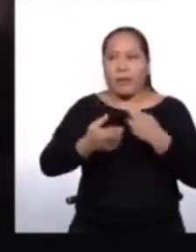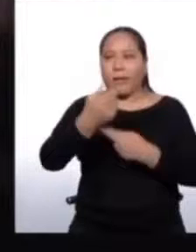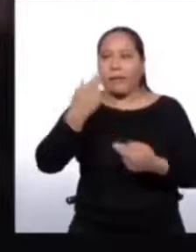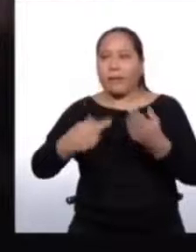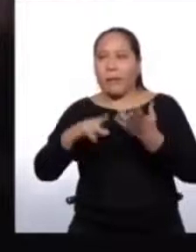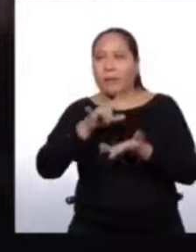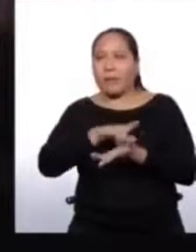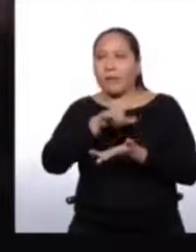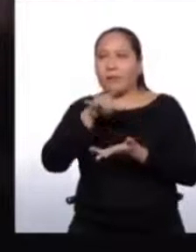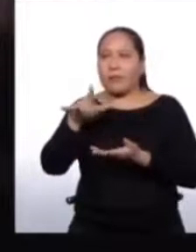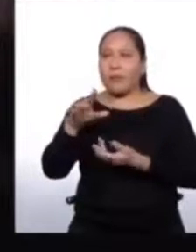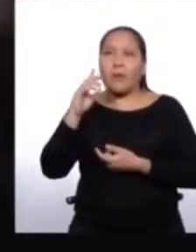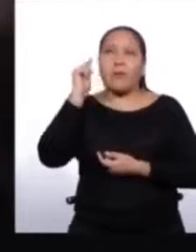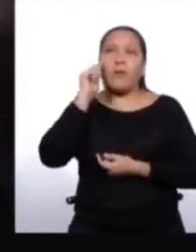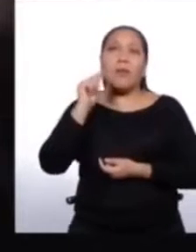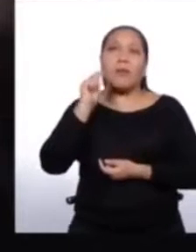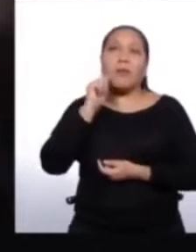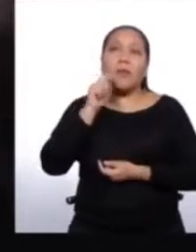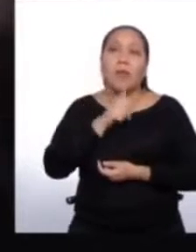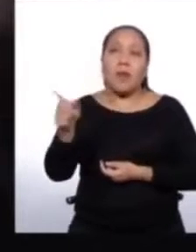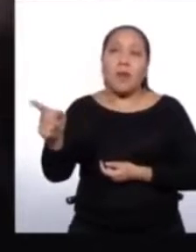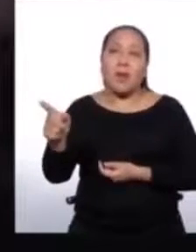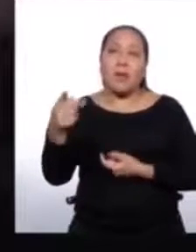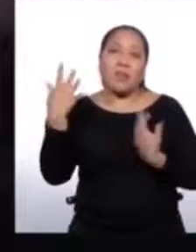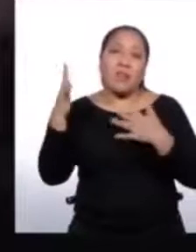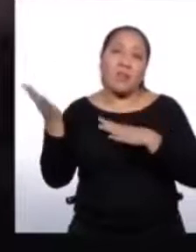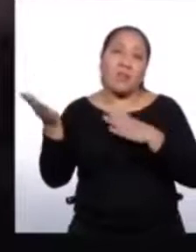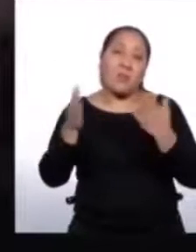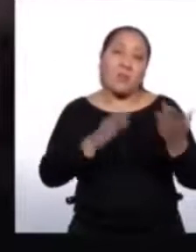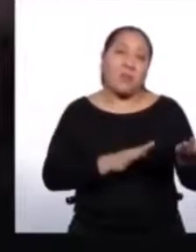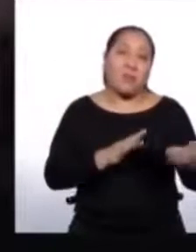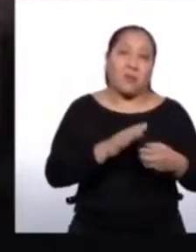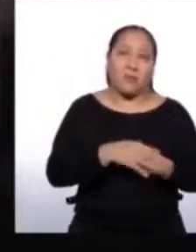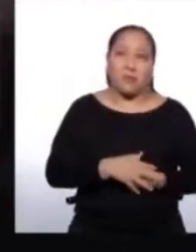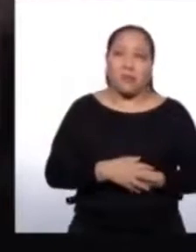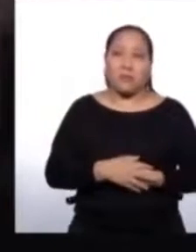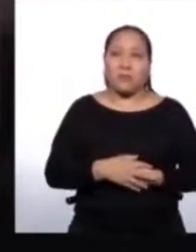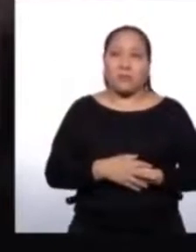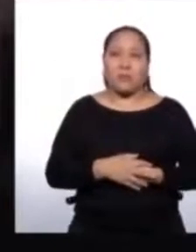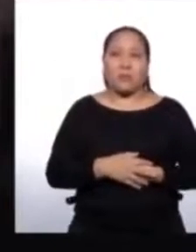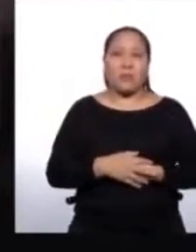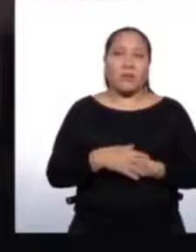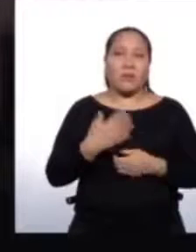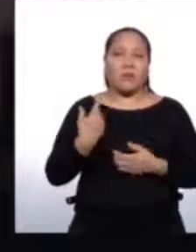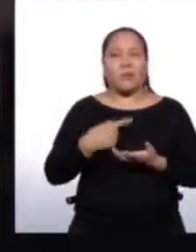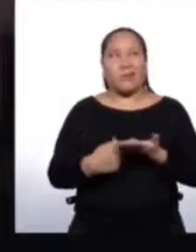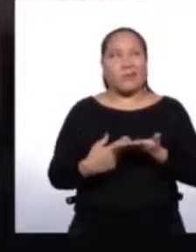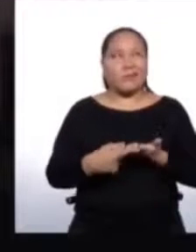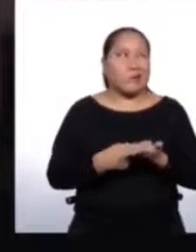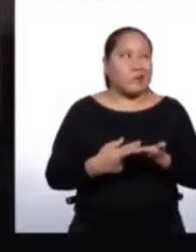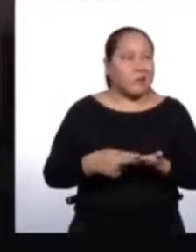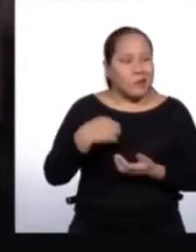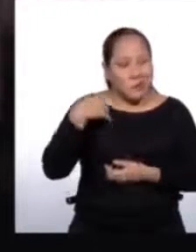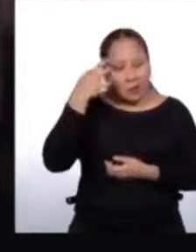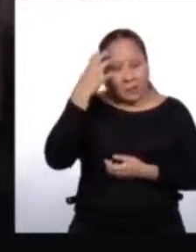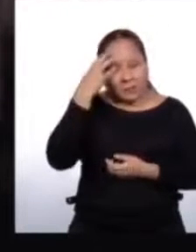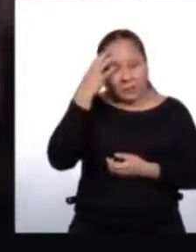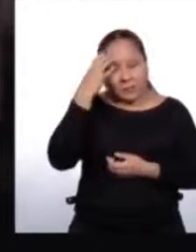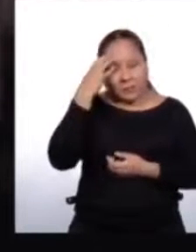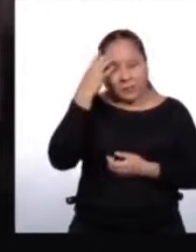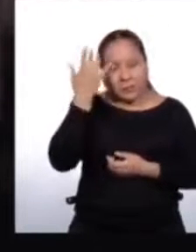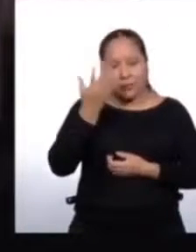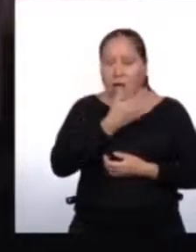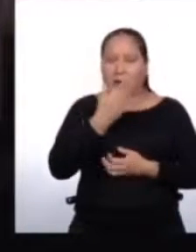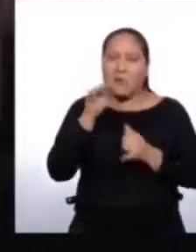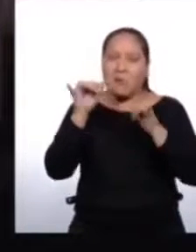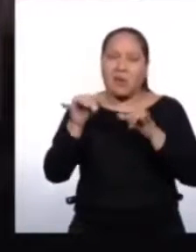y hasta me enteré de que mi tía lejana hacía años había muerto. Luego de un largo debate decidí que después de tan fatigoso viaje era mejor quedarme